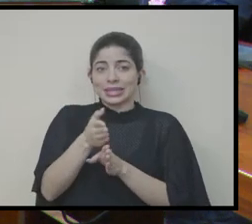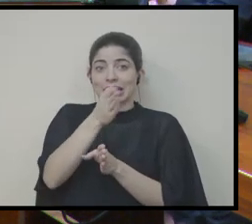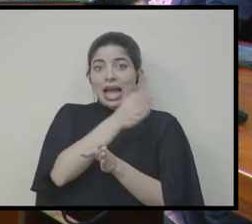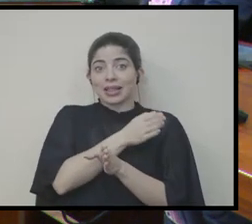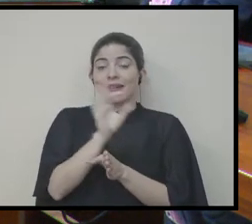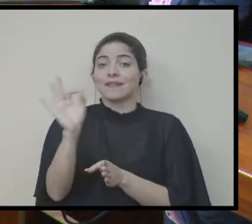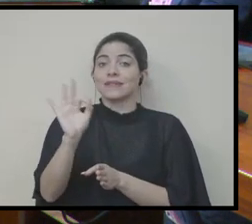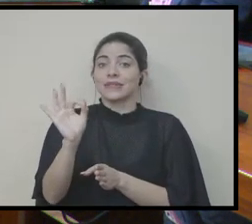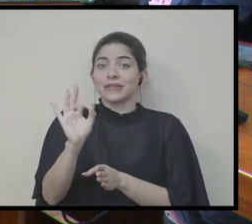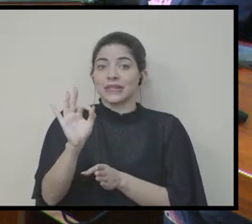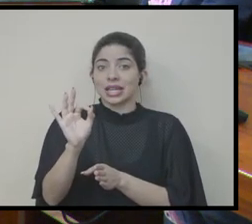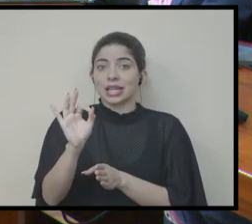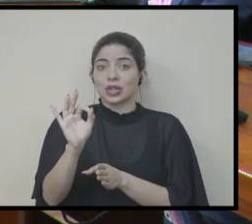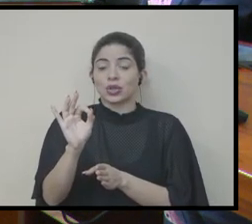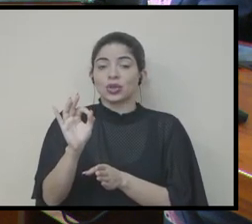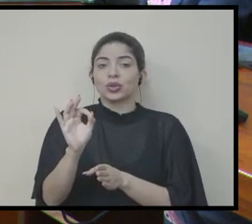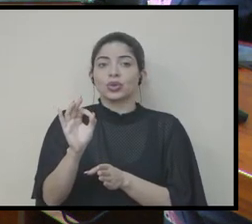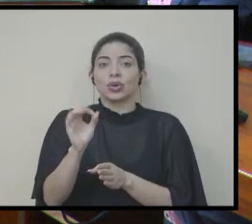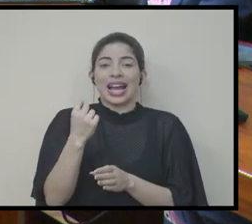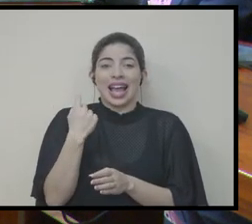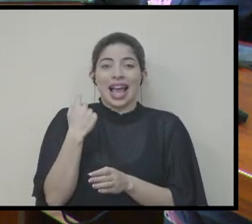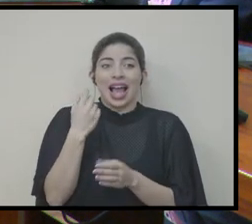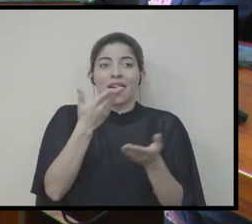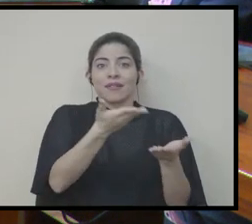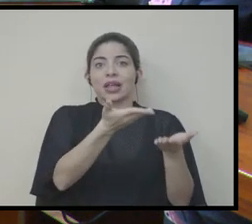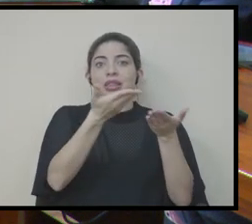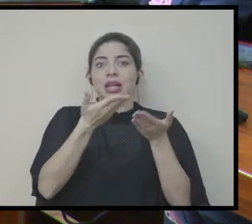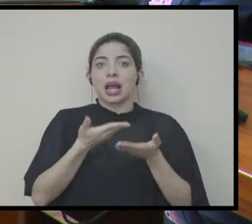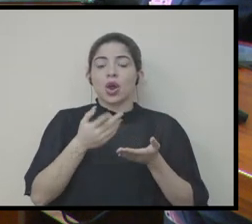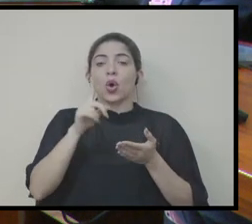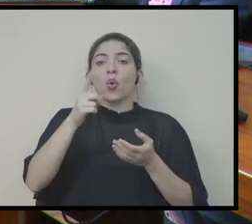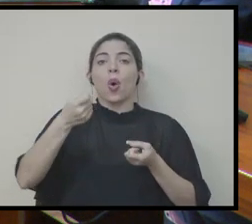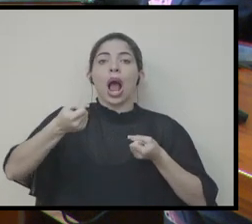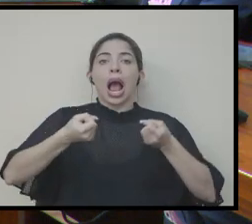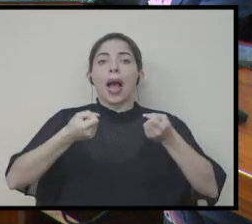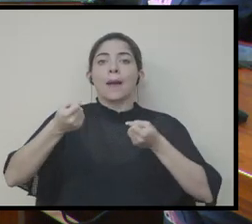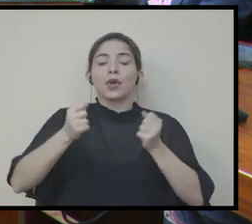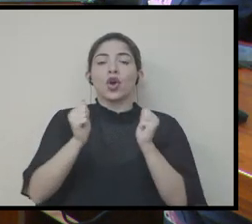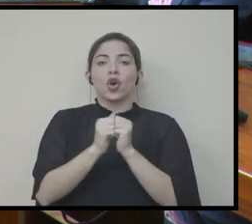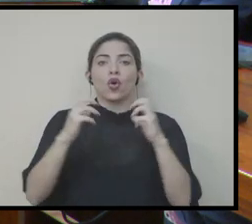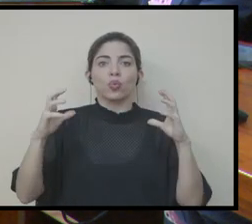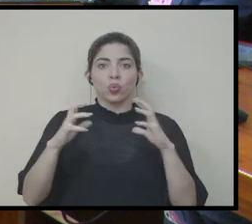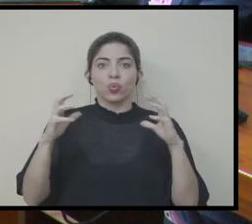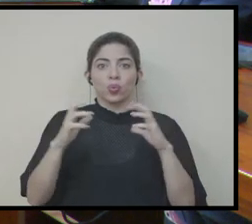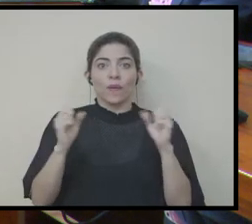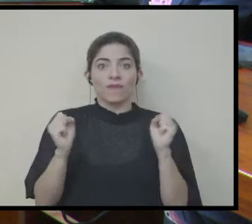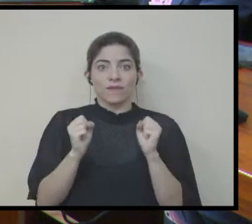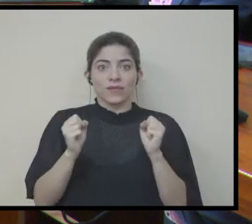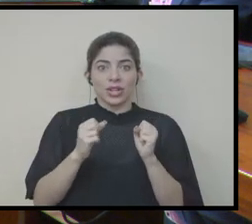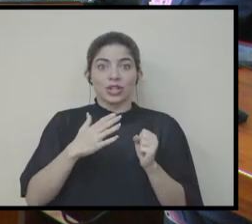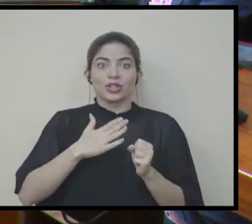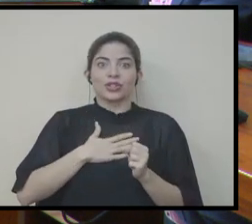en febrero, nos acababan de entregar un camión refrigerado, que yo,